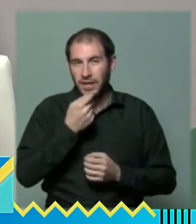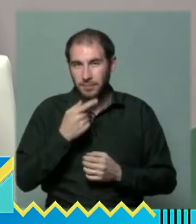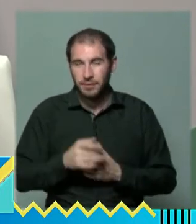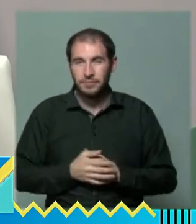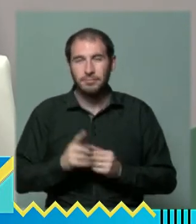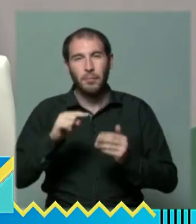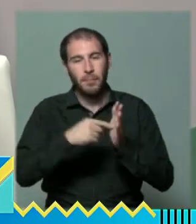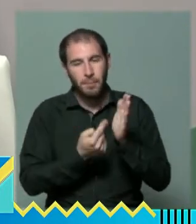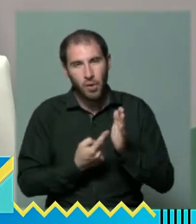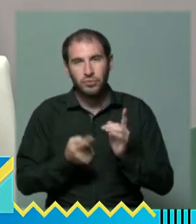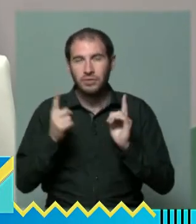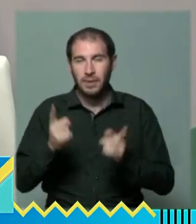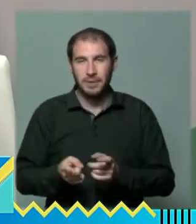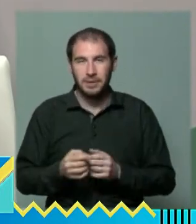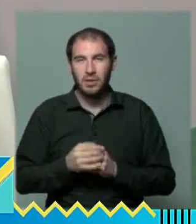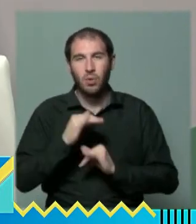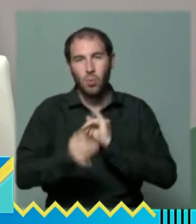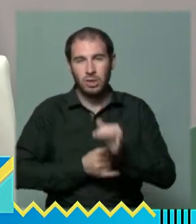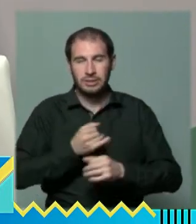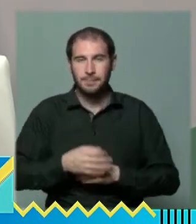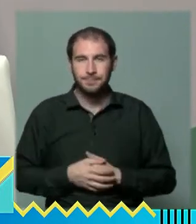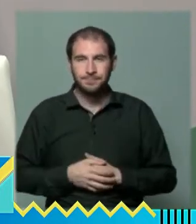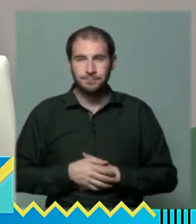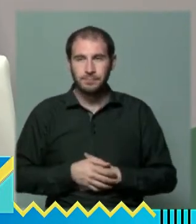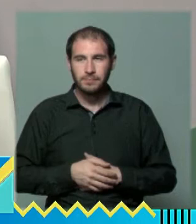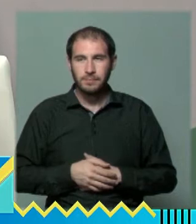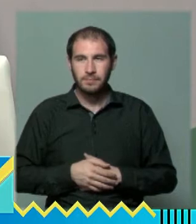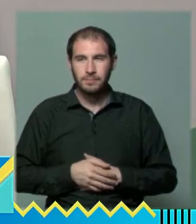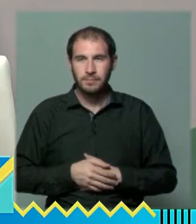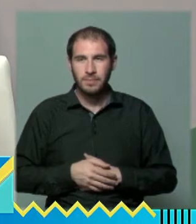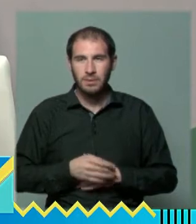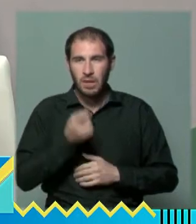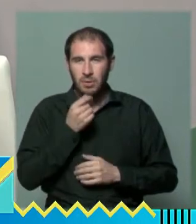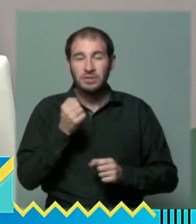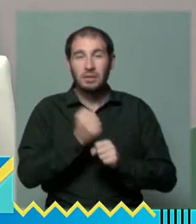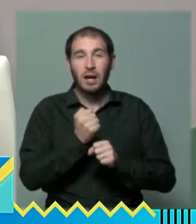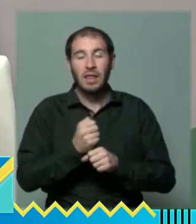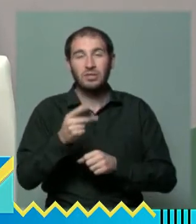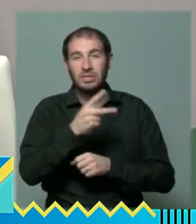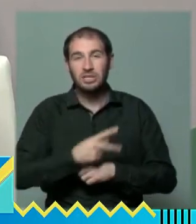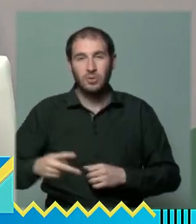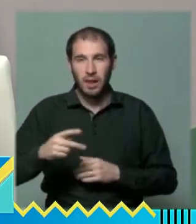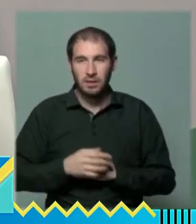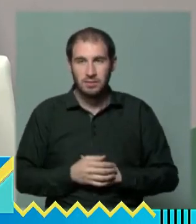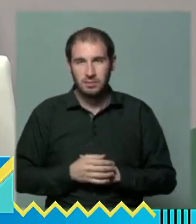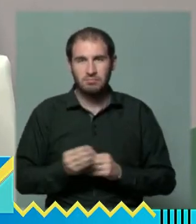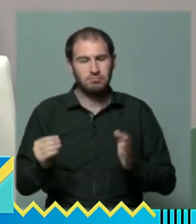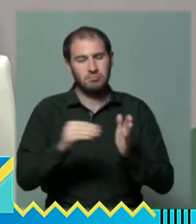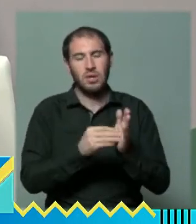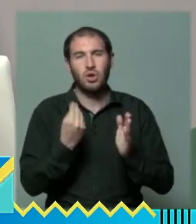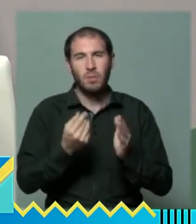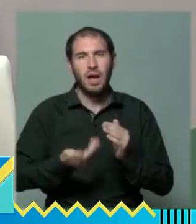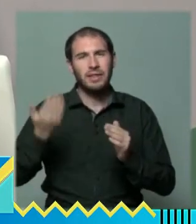los puntos que también podríamos llegar a mencionar es el caso de los trabajadores sexuales. Sí. ¿Cómo está contemplado